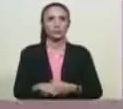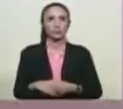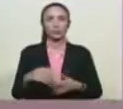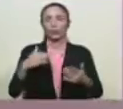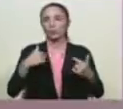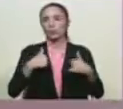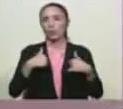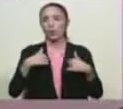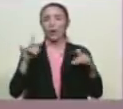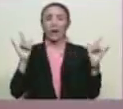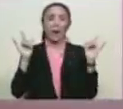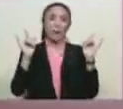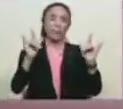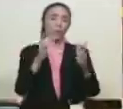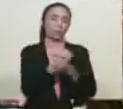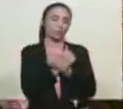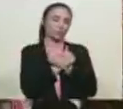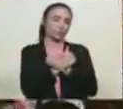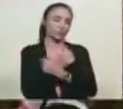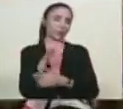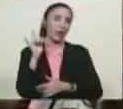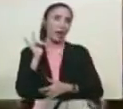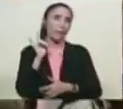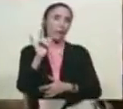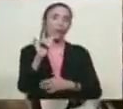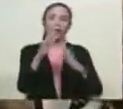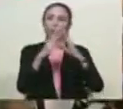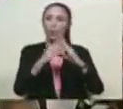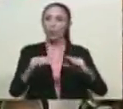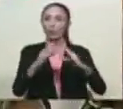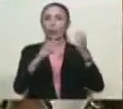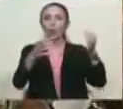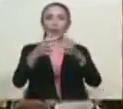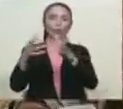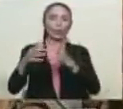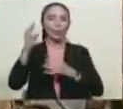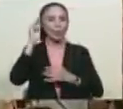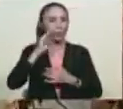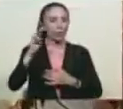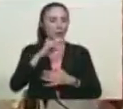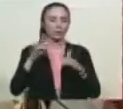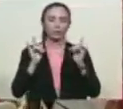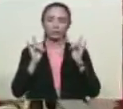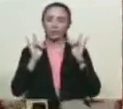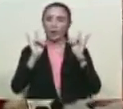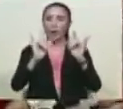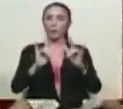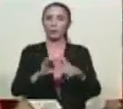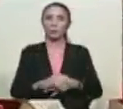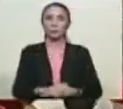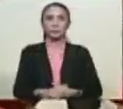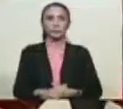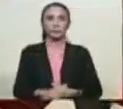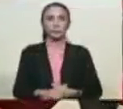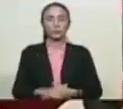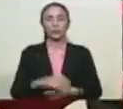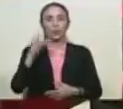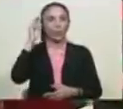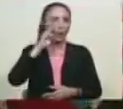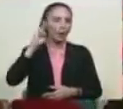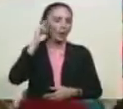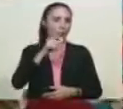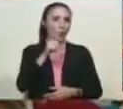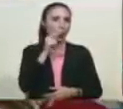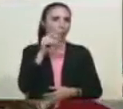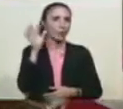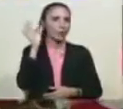amo profundamente al magisterio venezolano. Yo amo profundamente a las maestras y a los